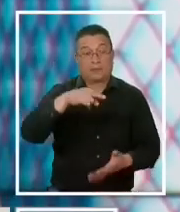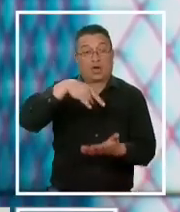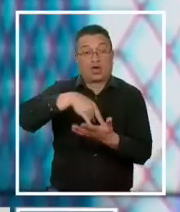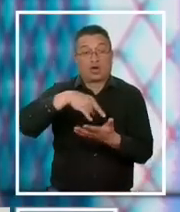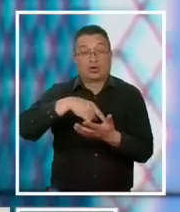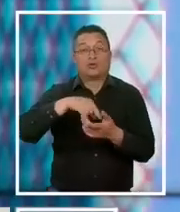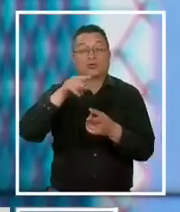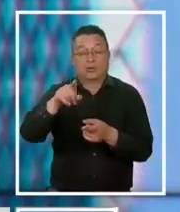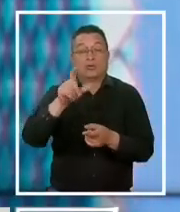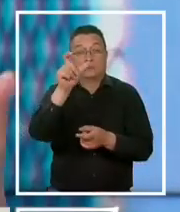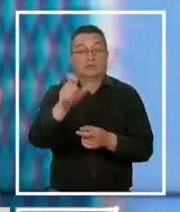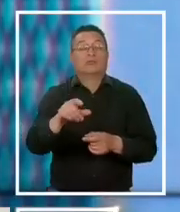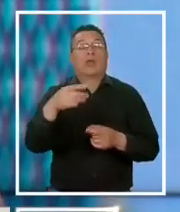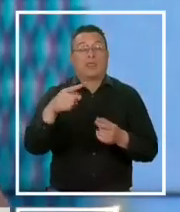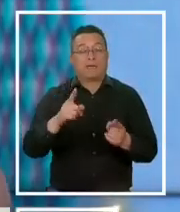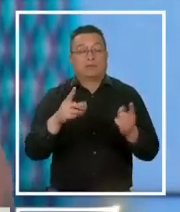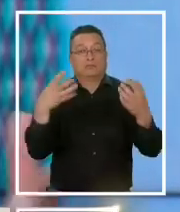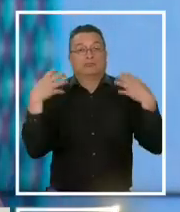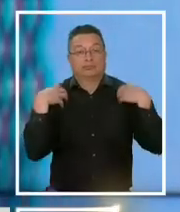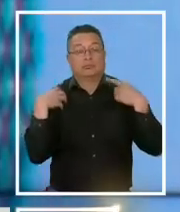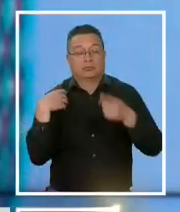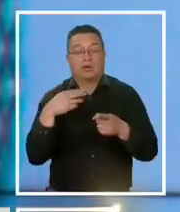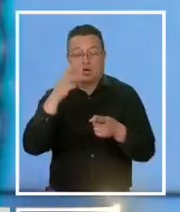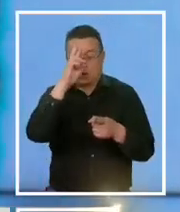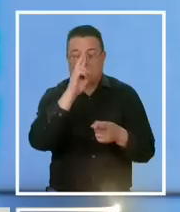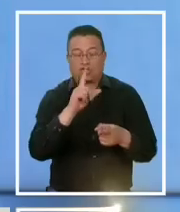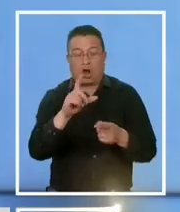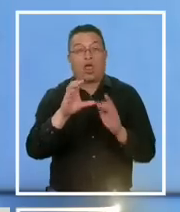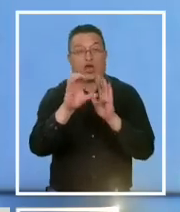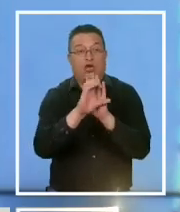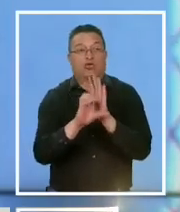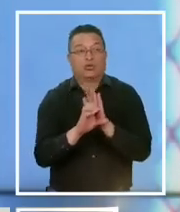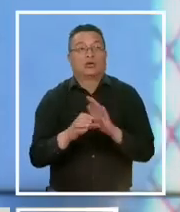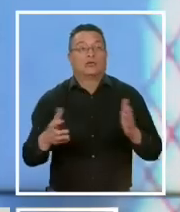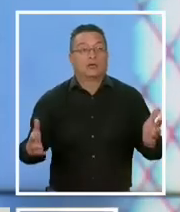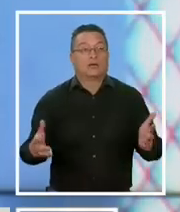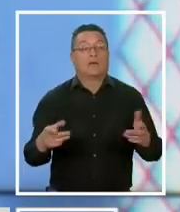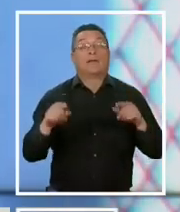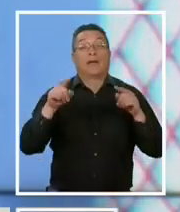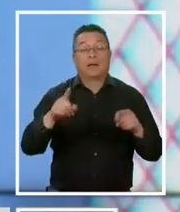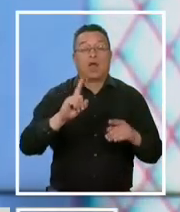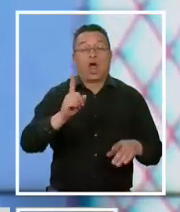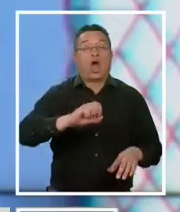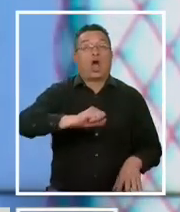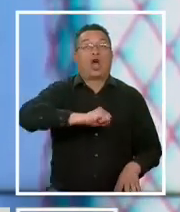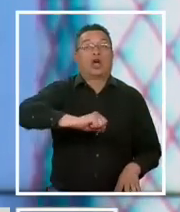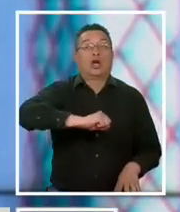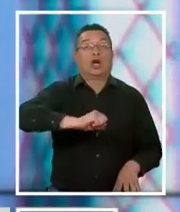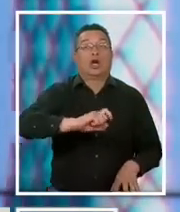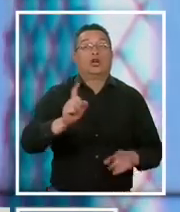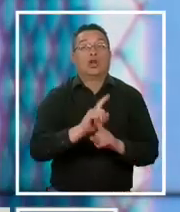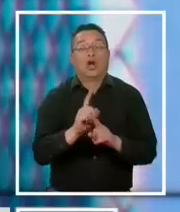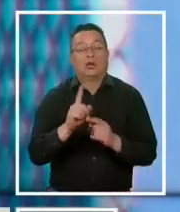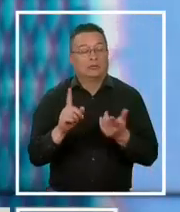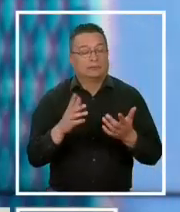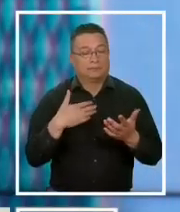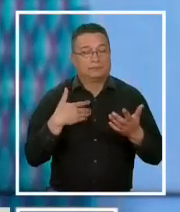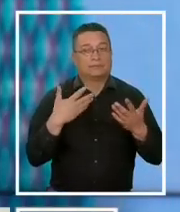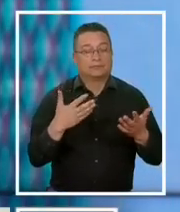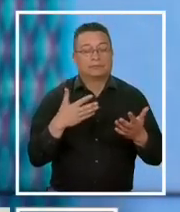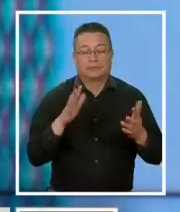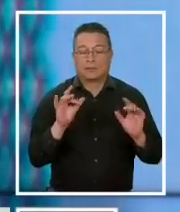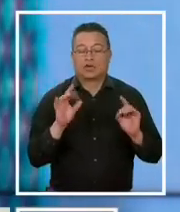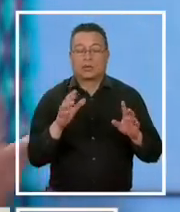como un Constituyente derivado y por tanto tiene un rol Constituyente tal Entonces el tratar de negarlo cercenarlo a priori Me parece que simplemente